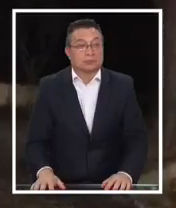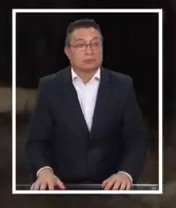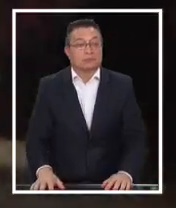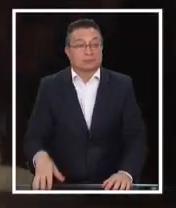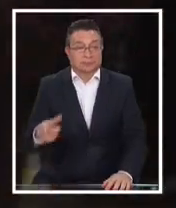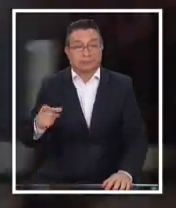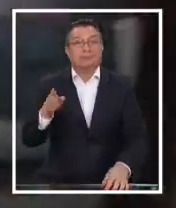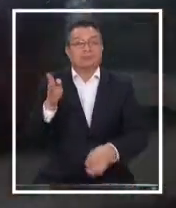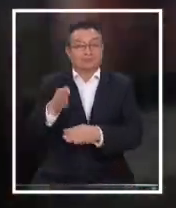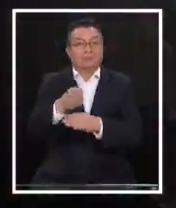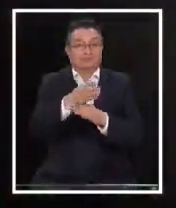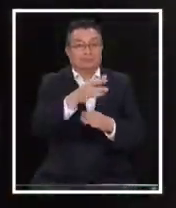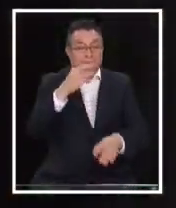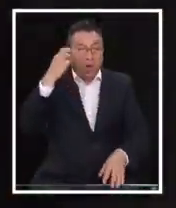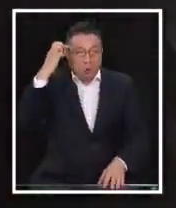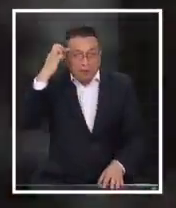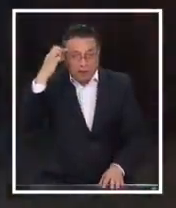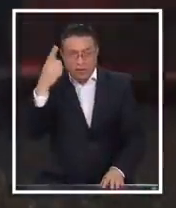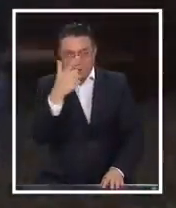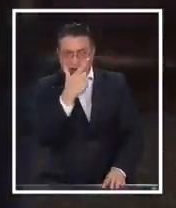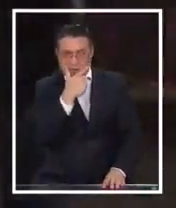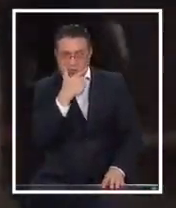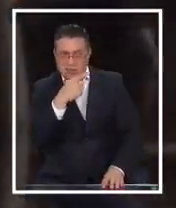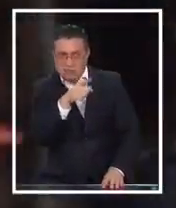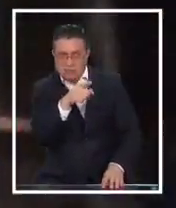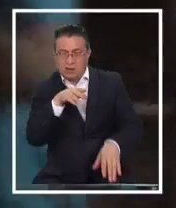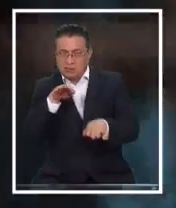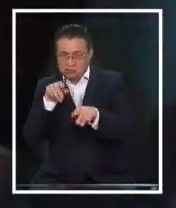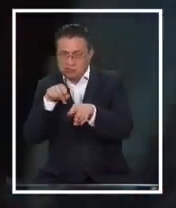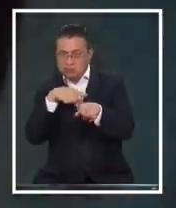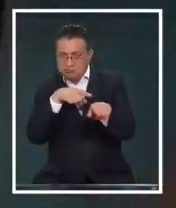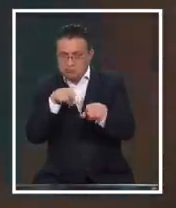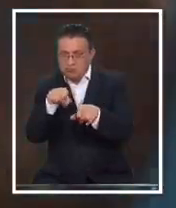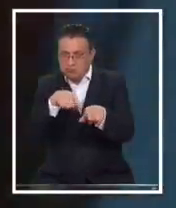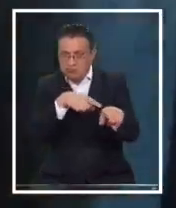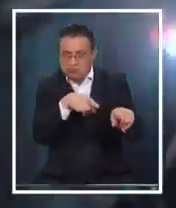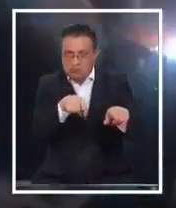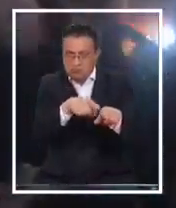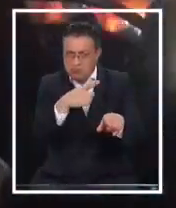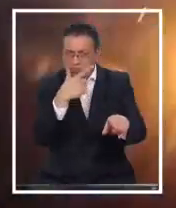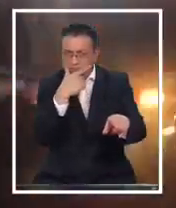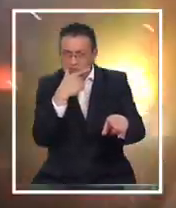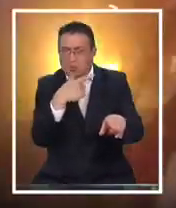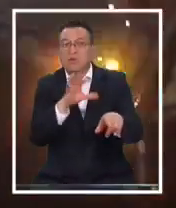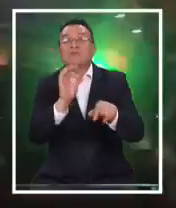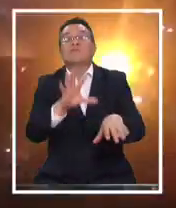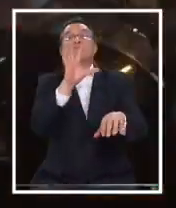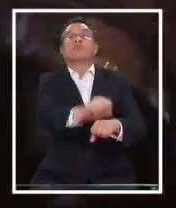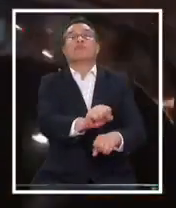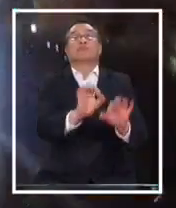Venían de recorrer Providencia con actitud sospechosa, por eso los venían siguiendo hasta que finalmente cayeron.